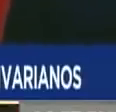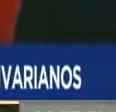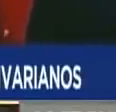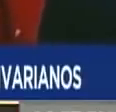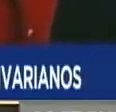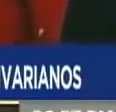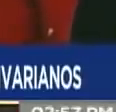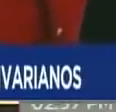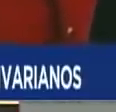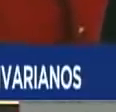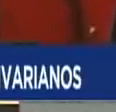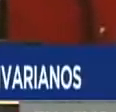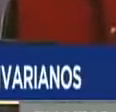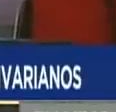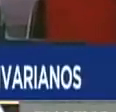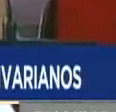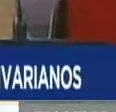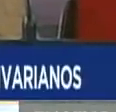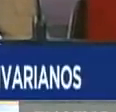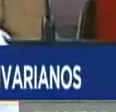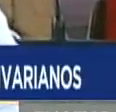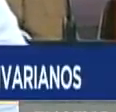coincidió con la gestión